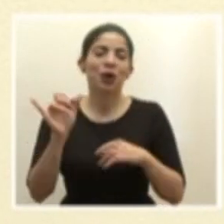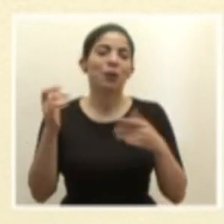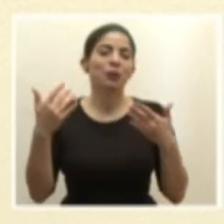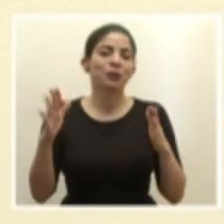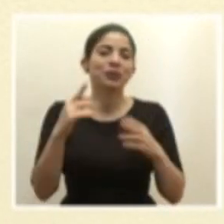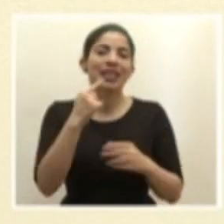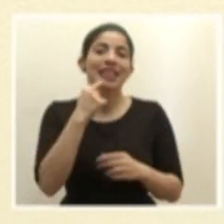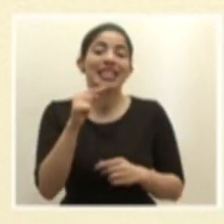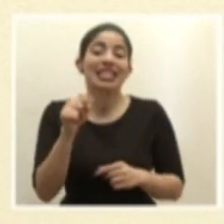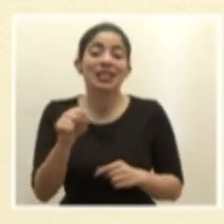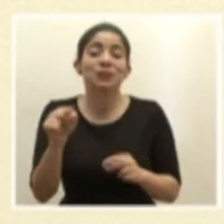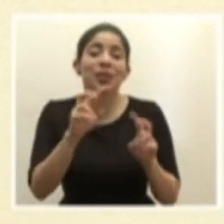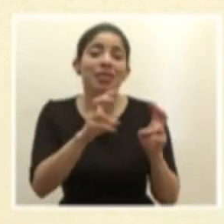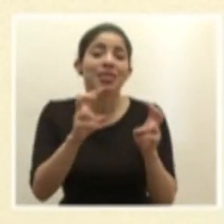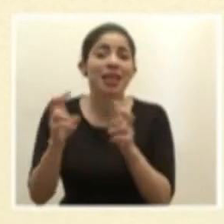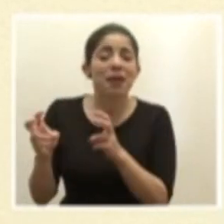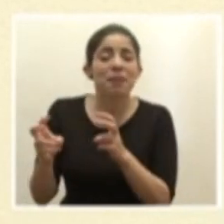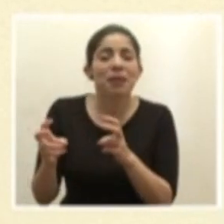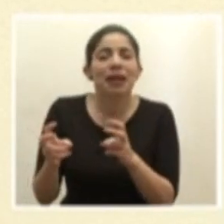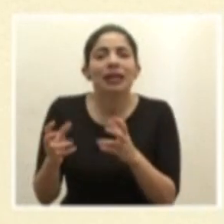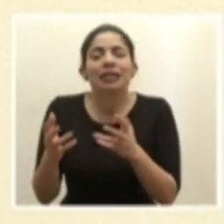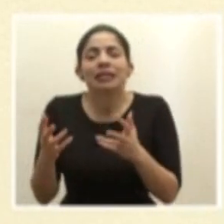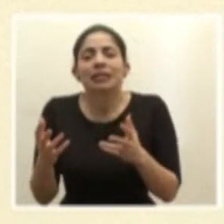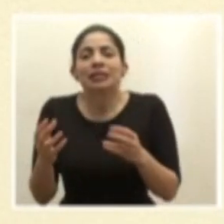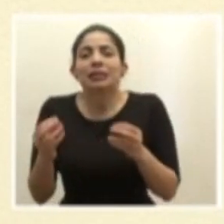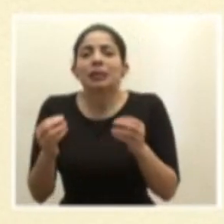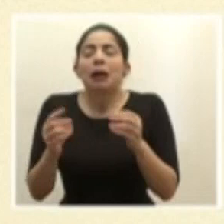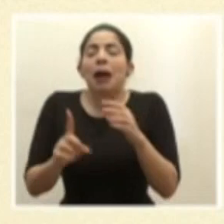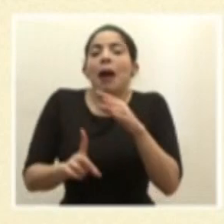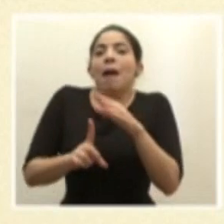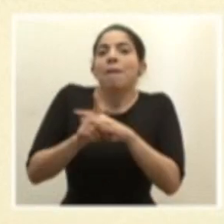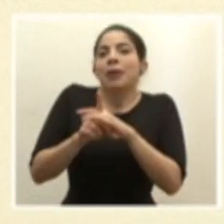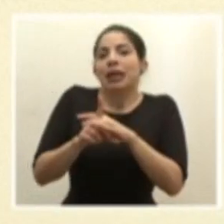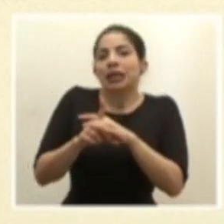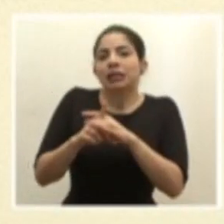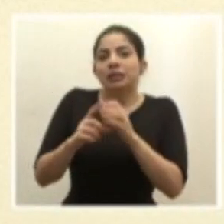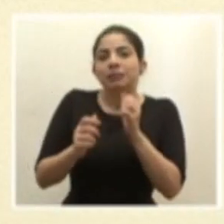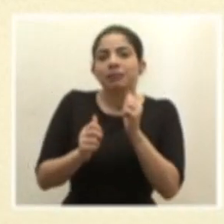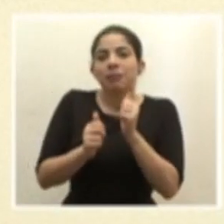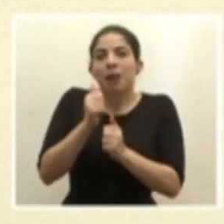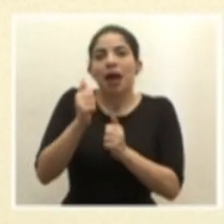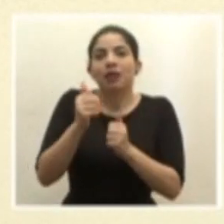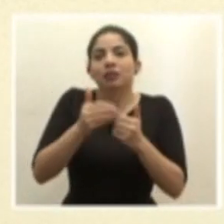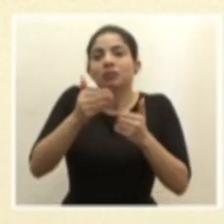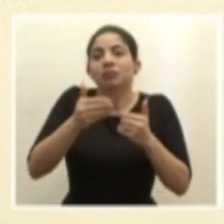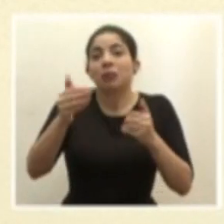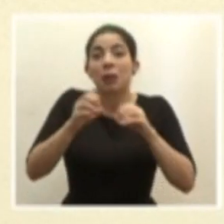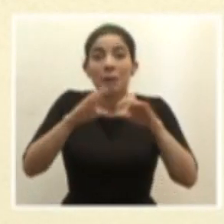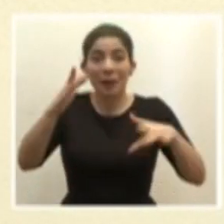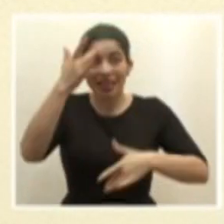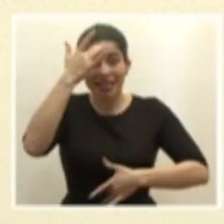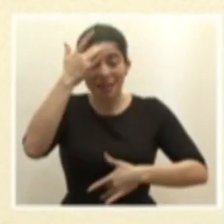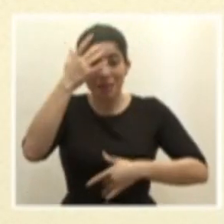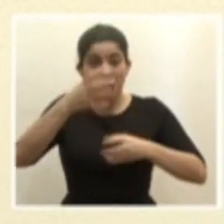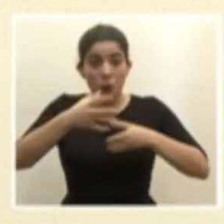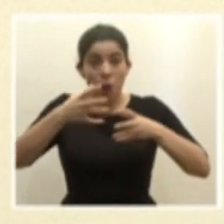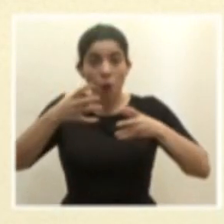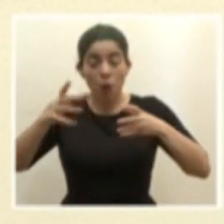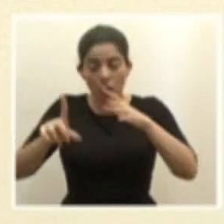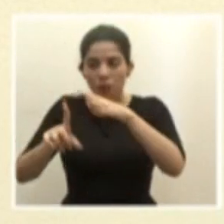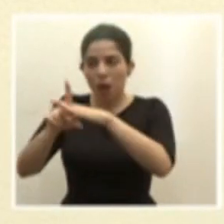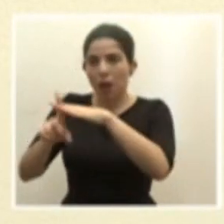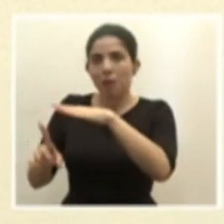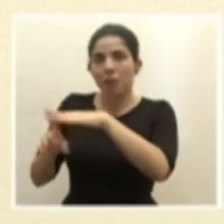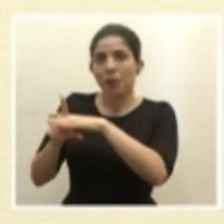indicaba, asuntos que pues salen un poco más a flote en medio de diferentes fases de la pandemia. La pandemia, como lo hemos